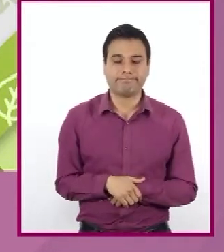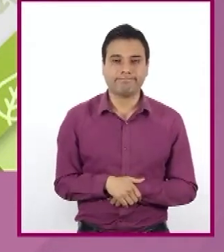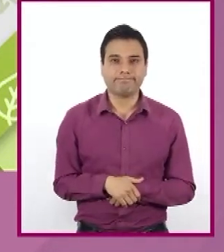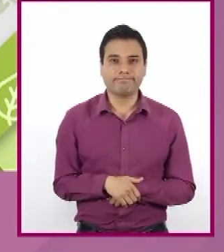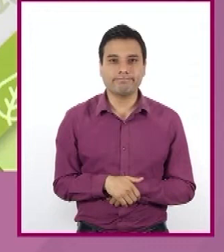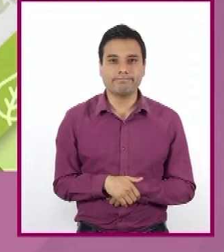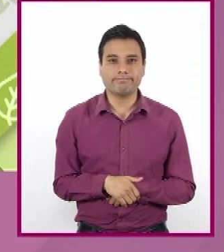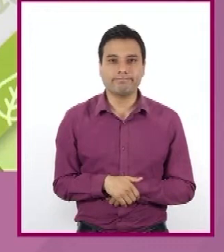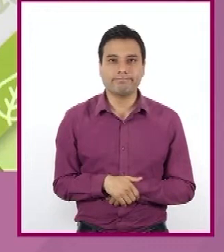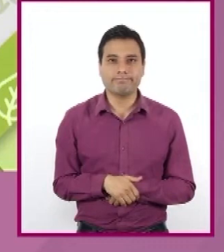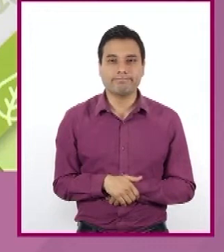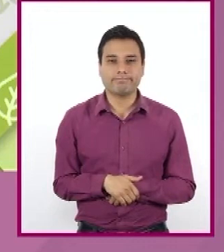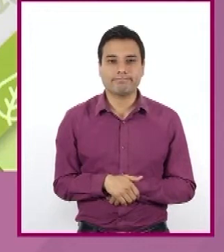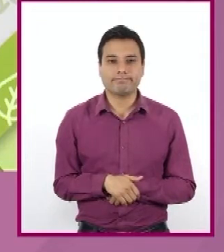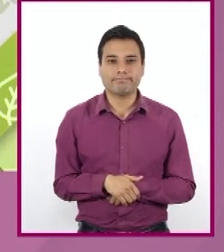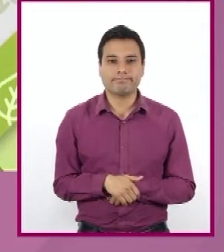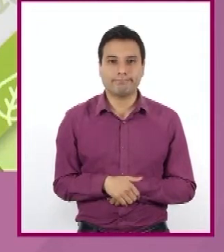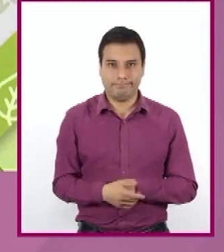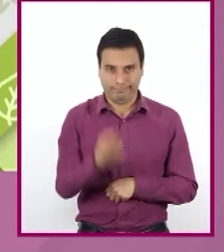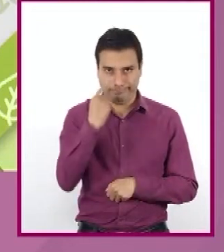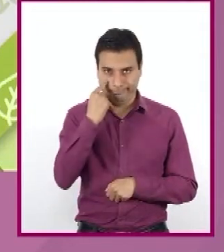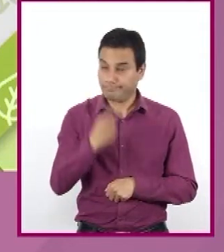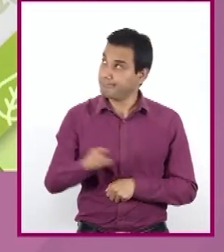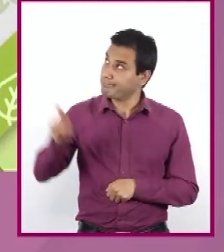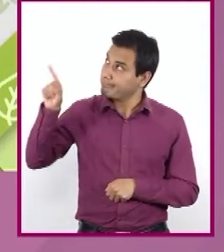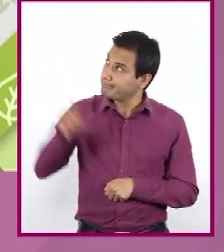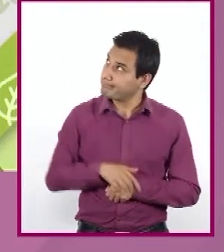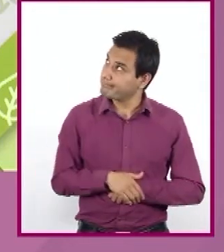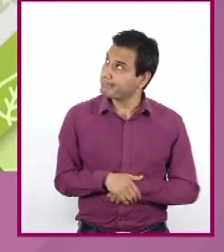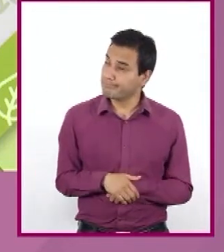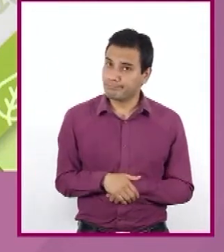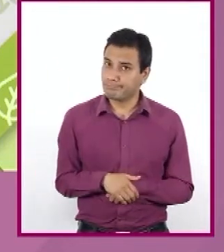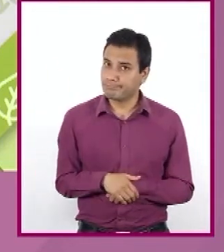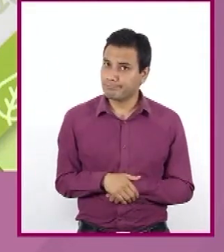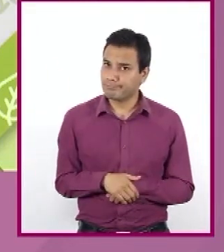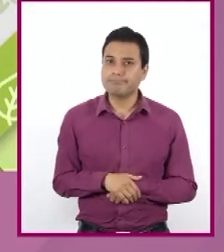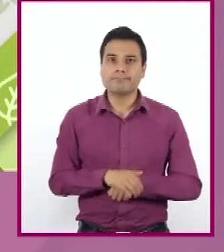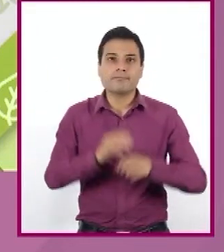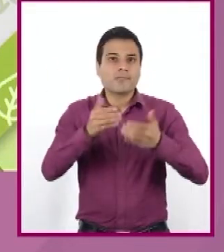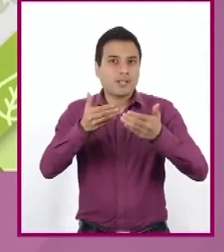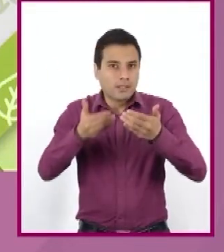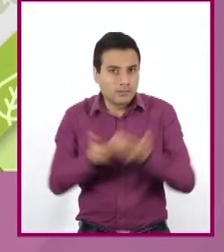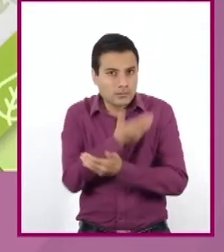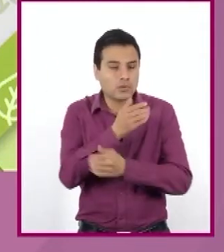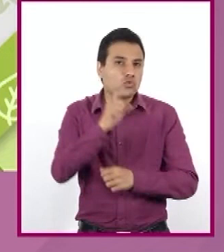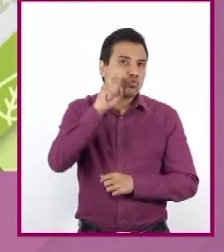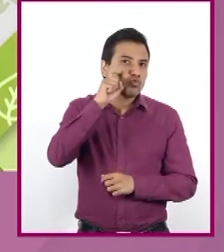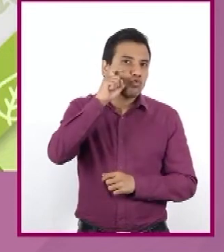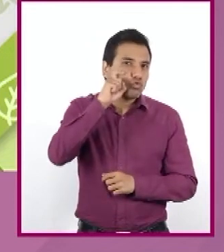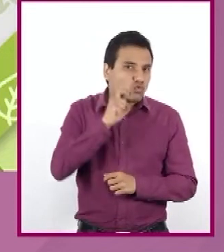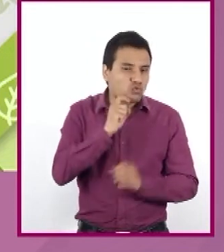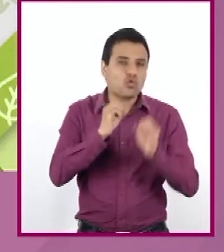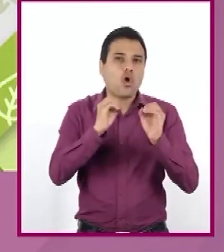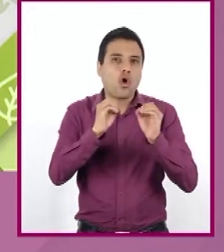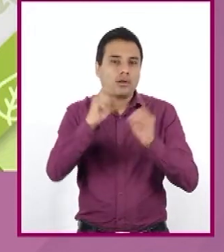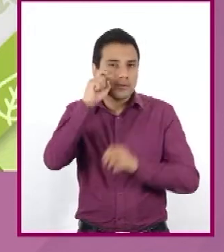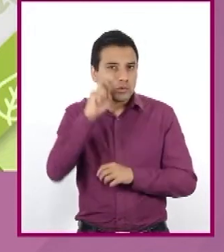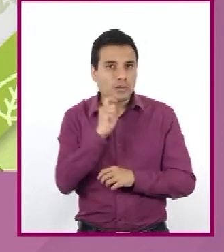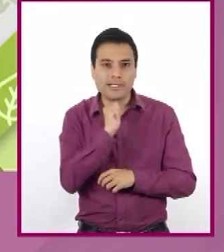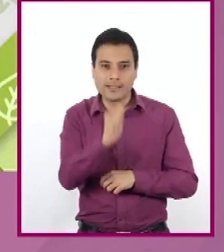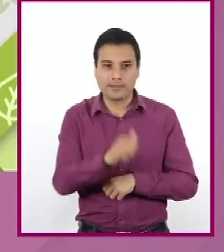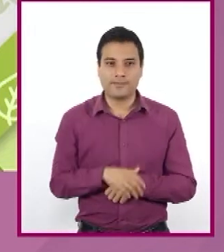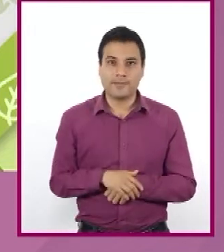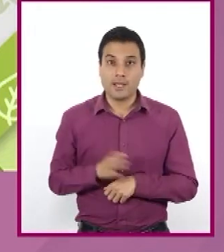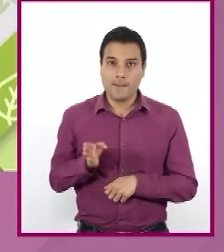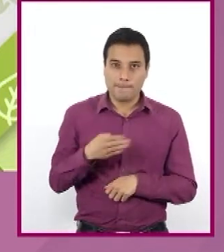Último intento. Observen a estos tres organismos y elijan su forma de reproducción. Un pez, la